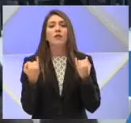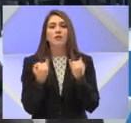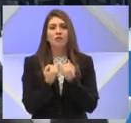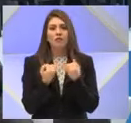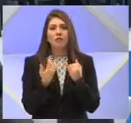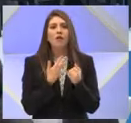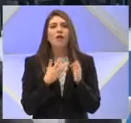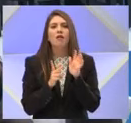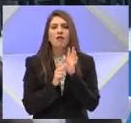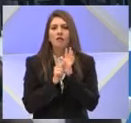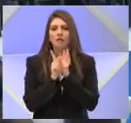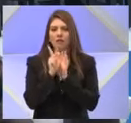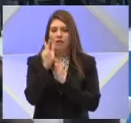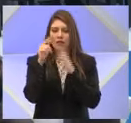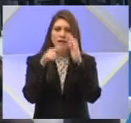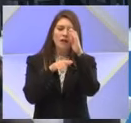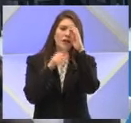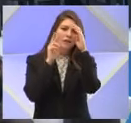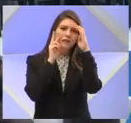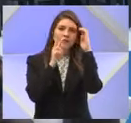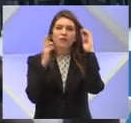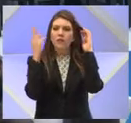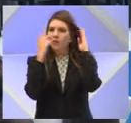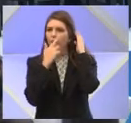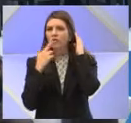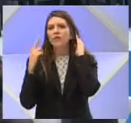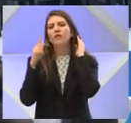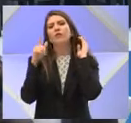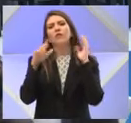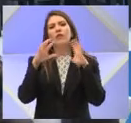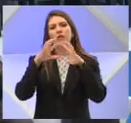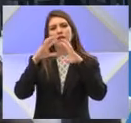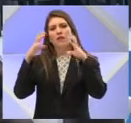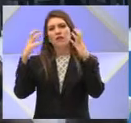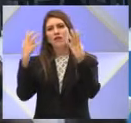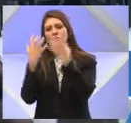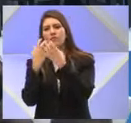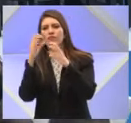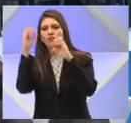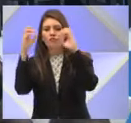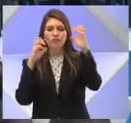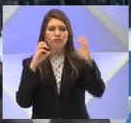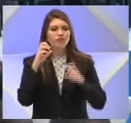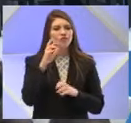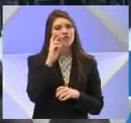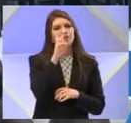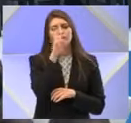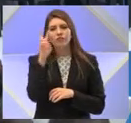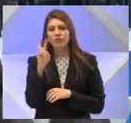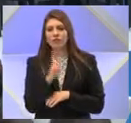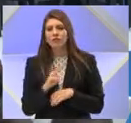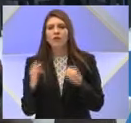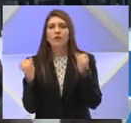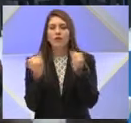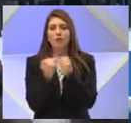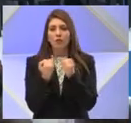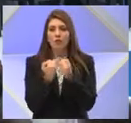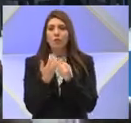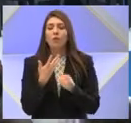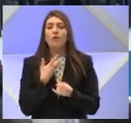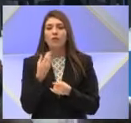exploración del espacio de exploración planetaria y también satélites